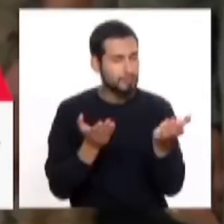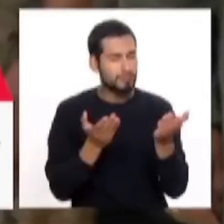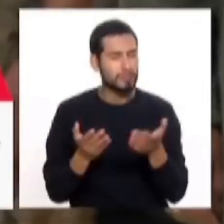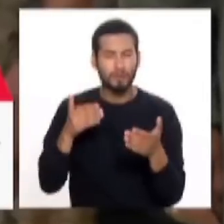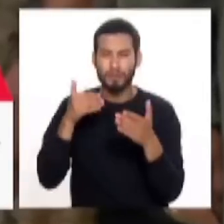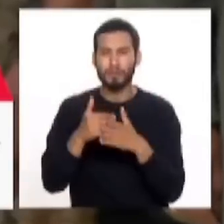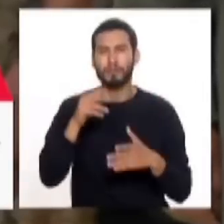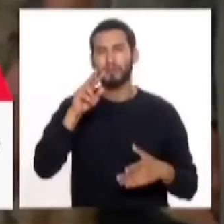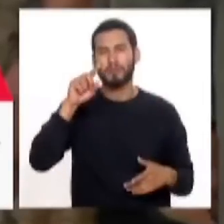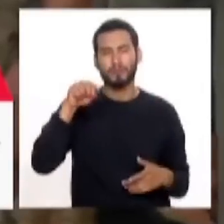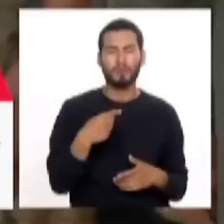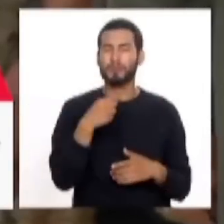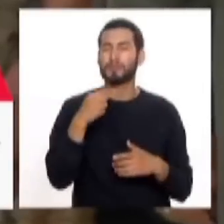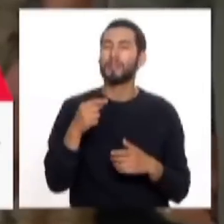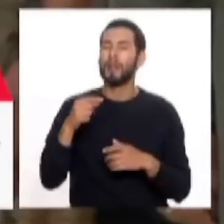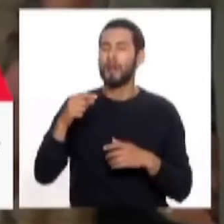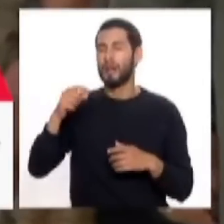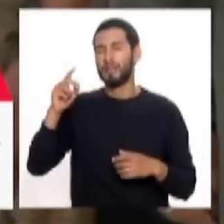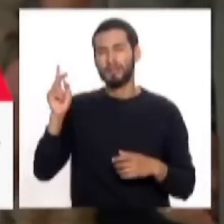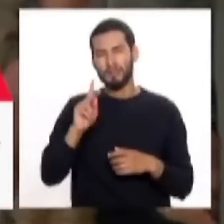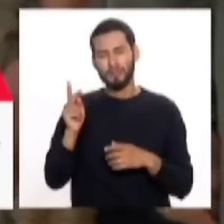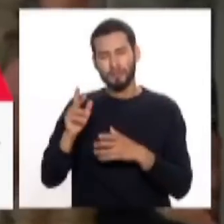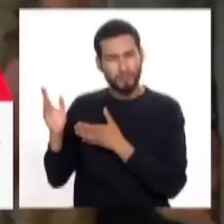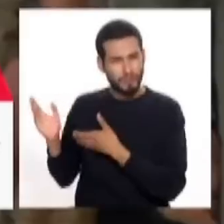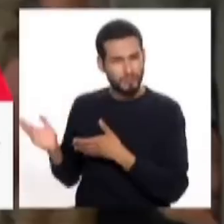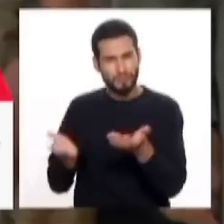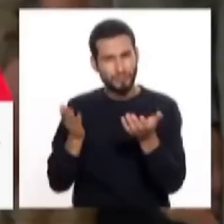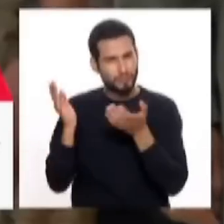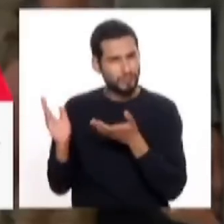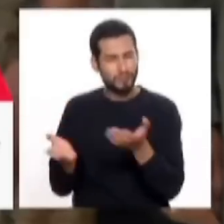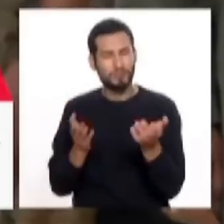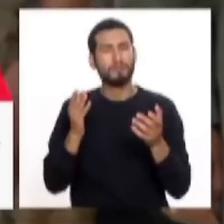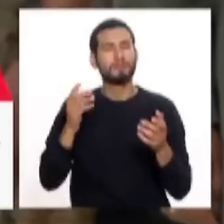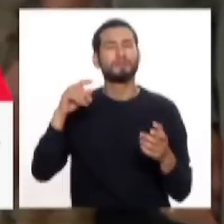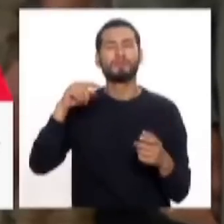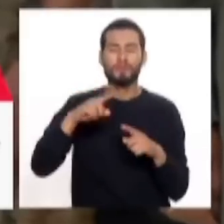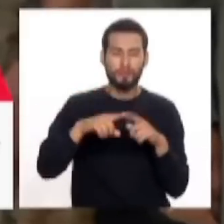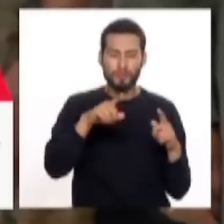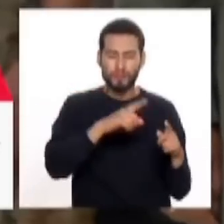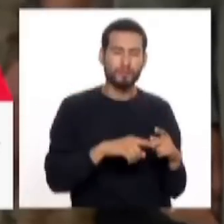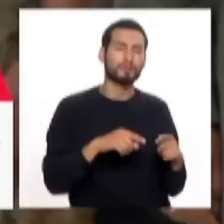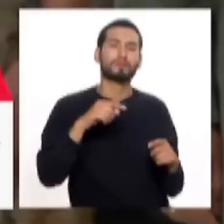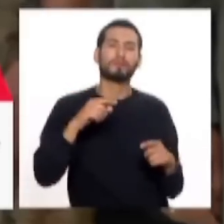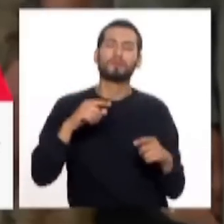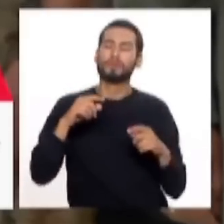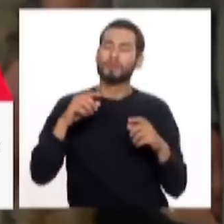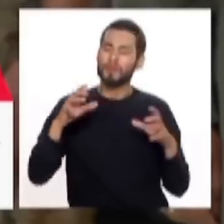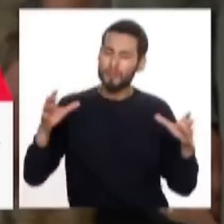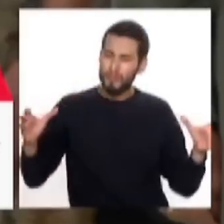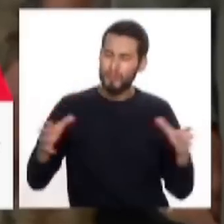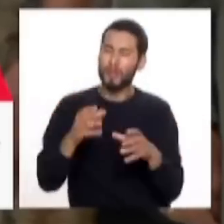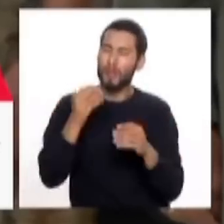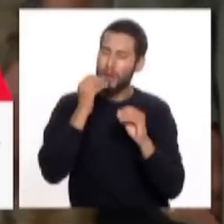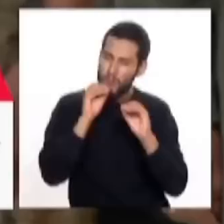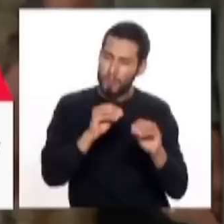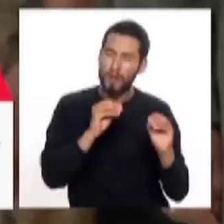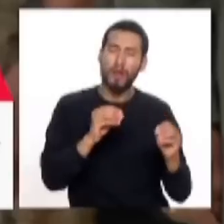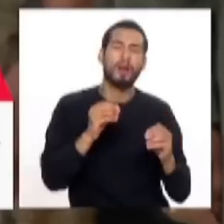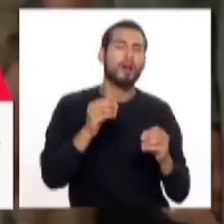2.000 toneladas de ayuda humanitaria, entre alimentos, herramientas,